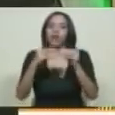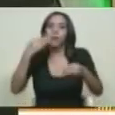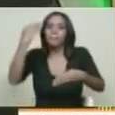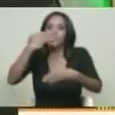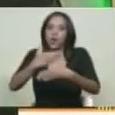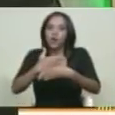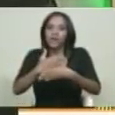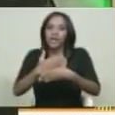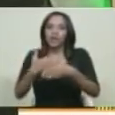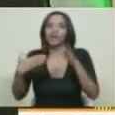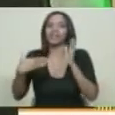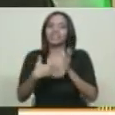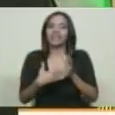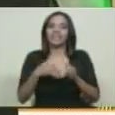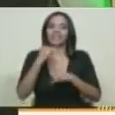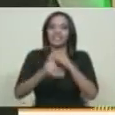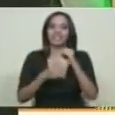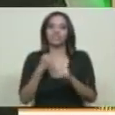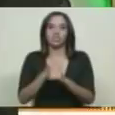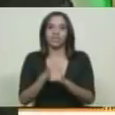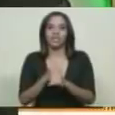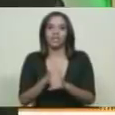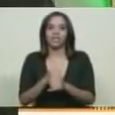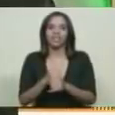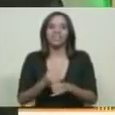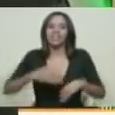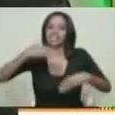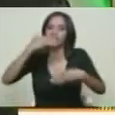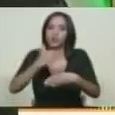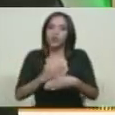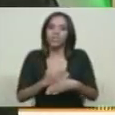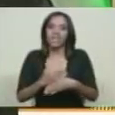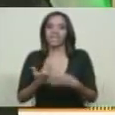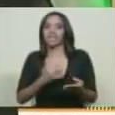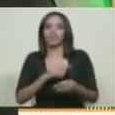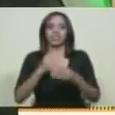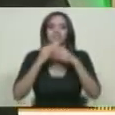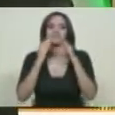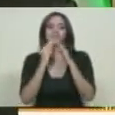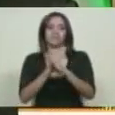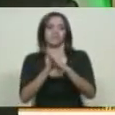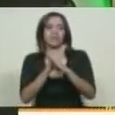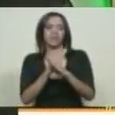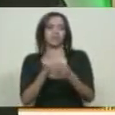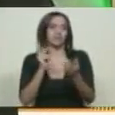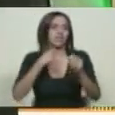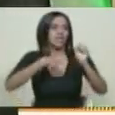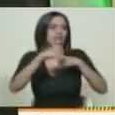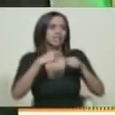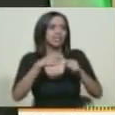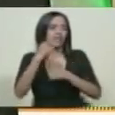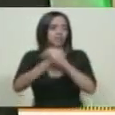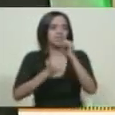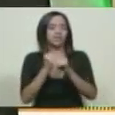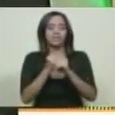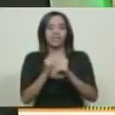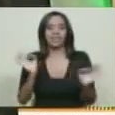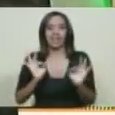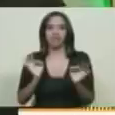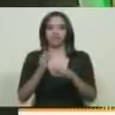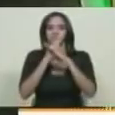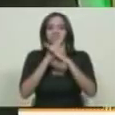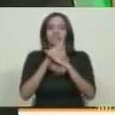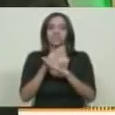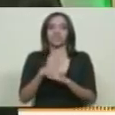todo el ataque internacional que te bloquea las cuentas, que no te permite comerciar con el extranjero, que no te permite, no solo el gobierno, sino